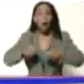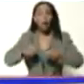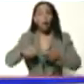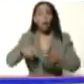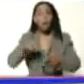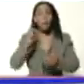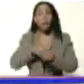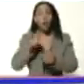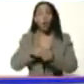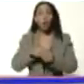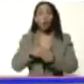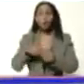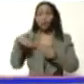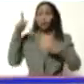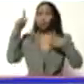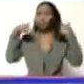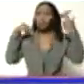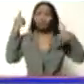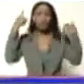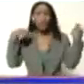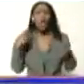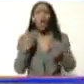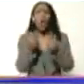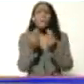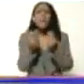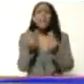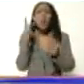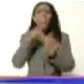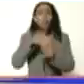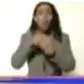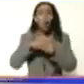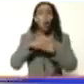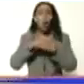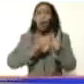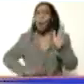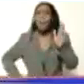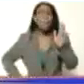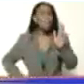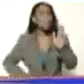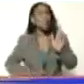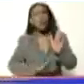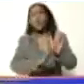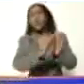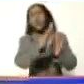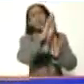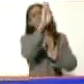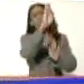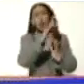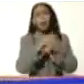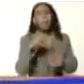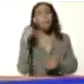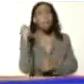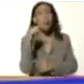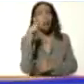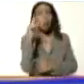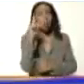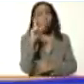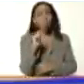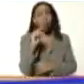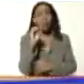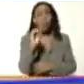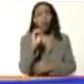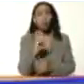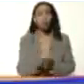los precios petroleros llegaron hasta por primera vez en la historia a ser menos de cero